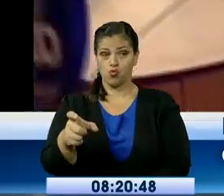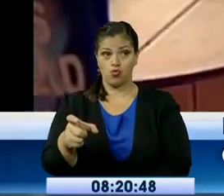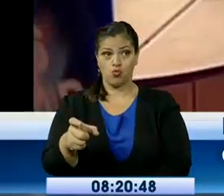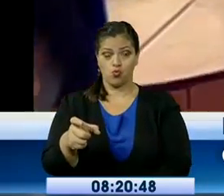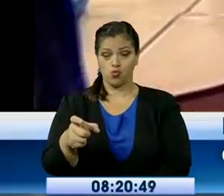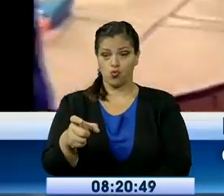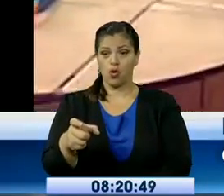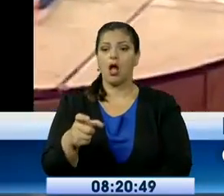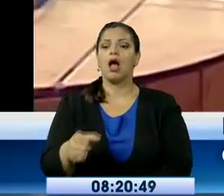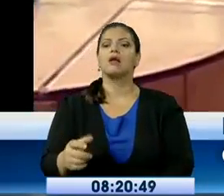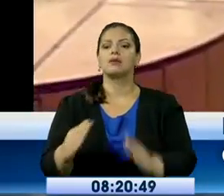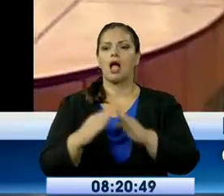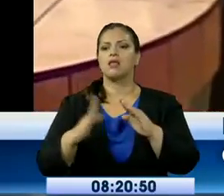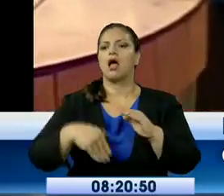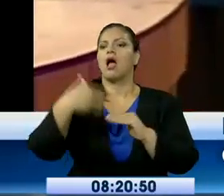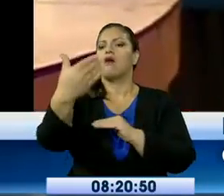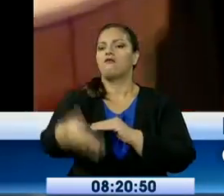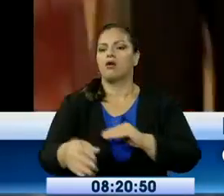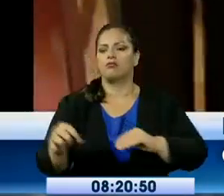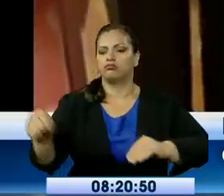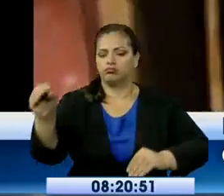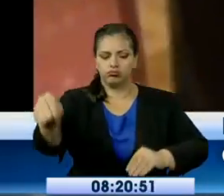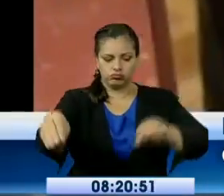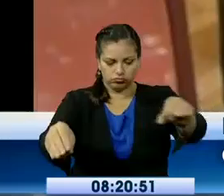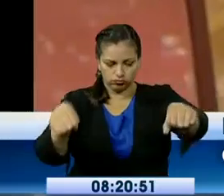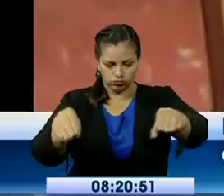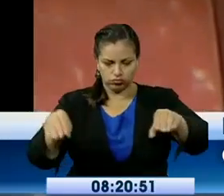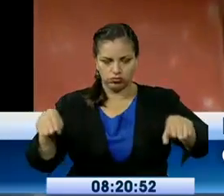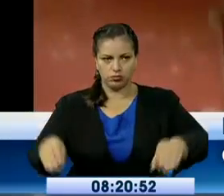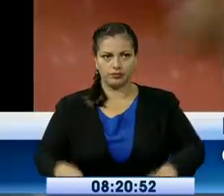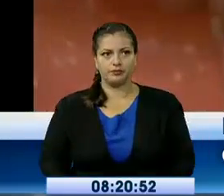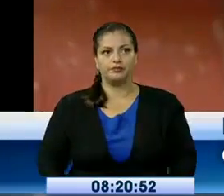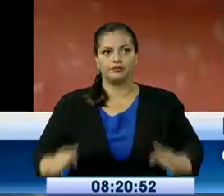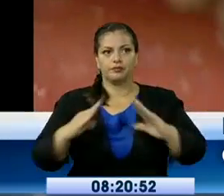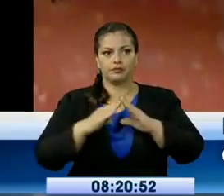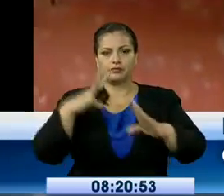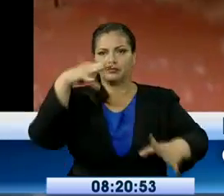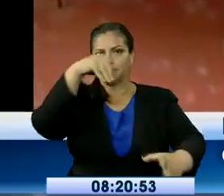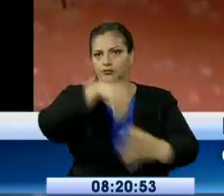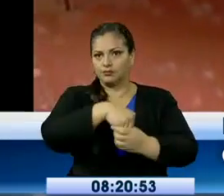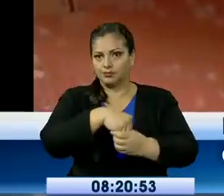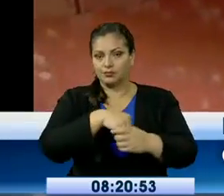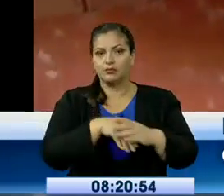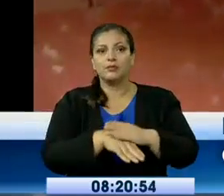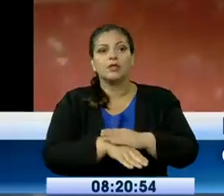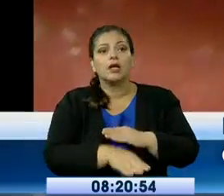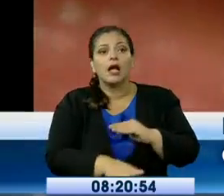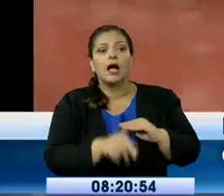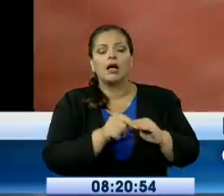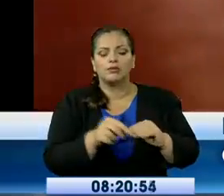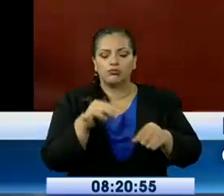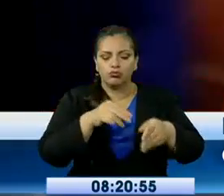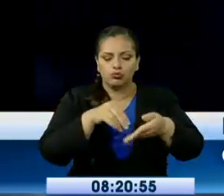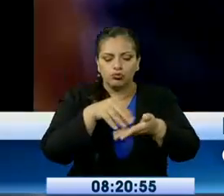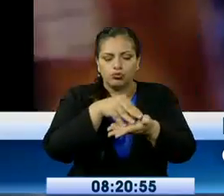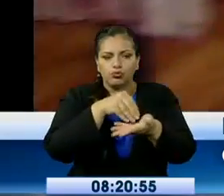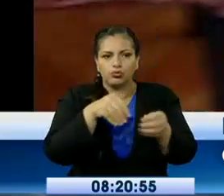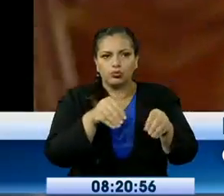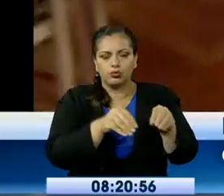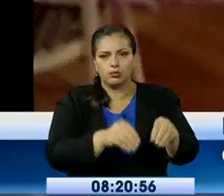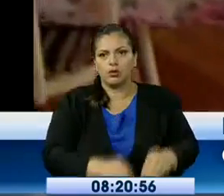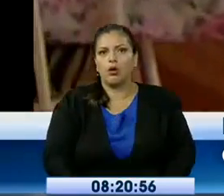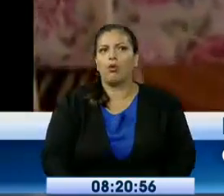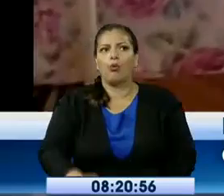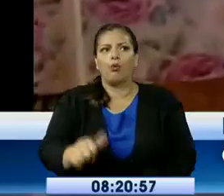cucarachas. Ay, qué bueno. O sea que es 2 por 1. O sea, va matando la rata, va matando también. Entonces, ya que se lo coge, se lo abre